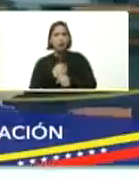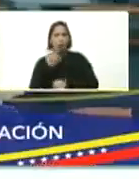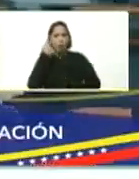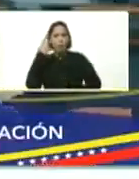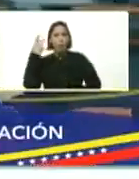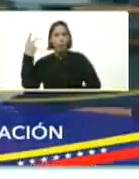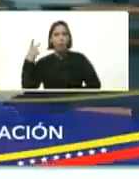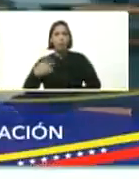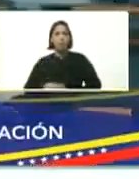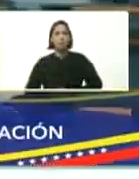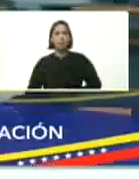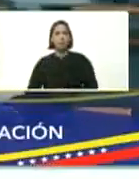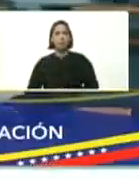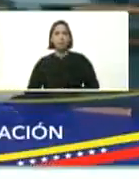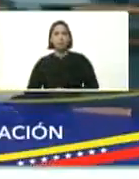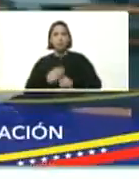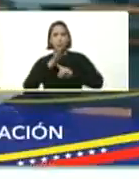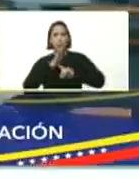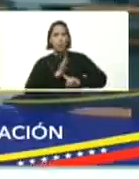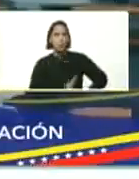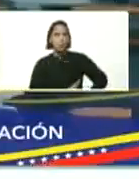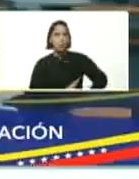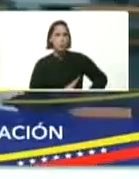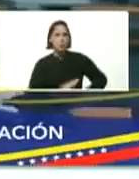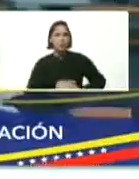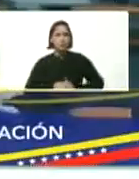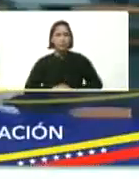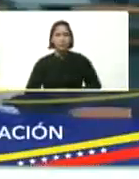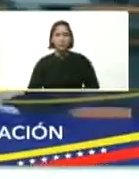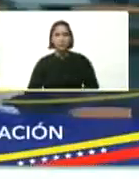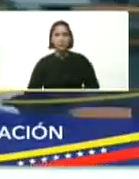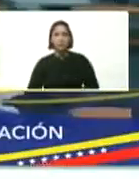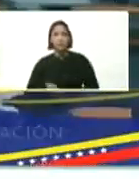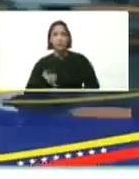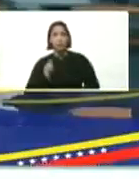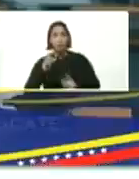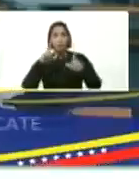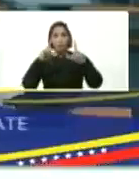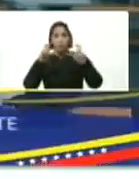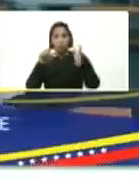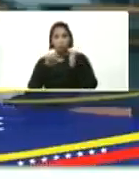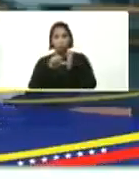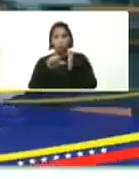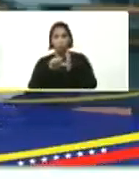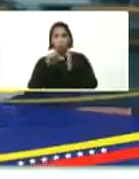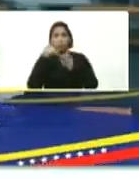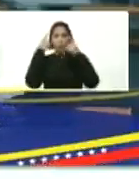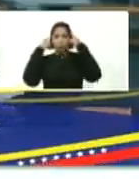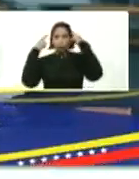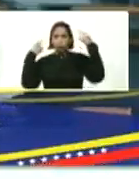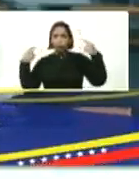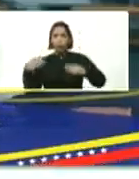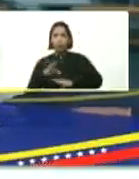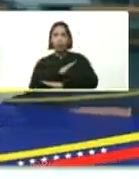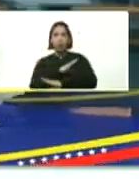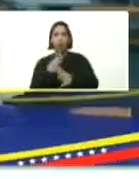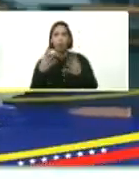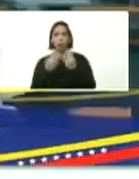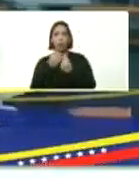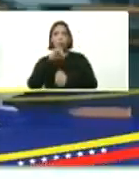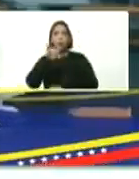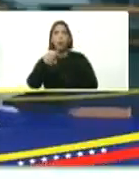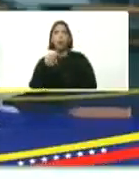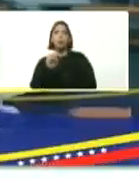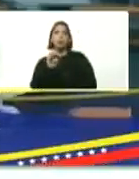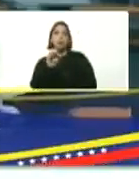Pedagogía del Oprimido. Aquí está una foto donde sale Ali Primera con José Vicente